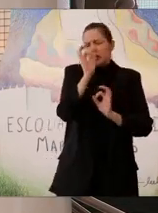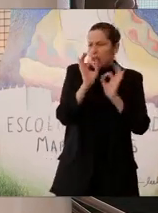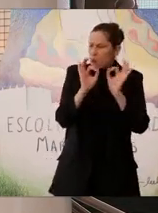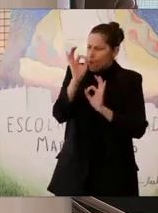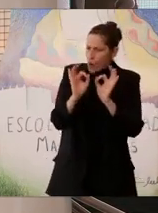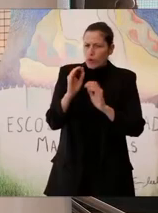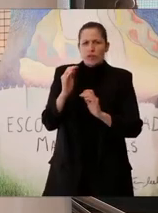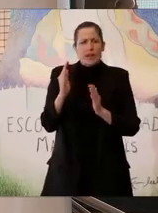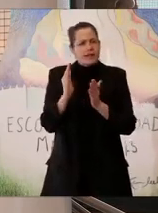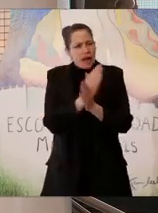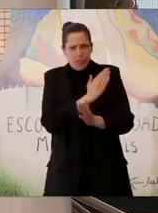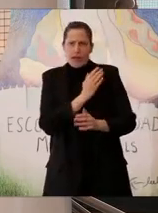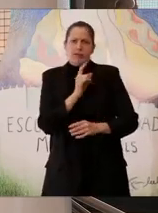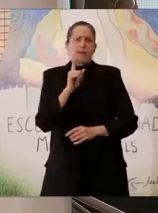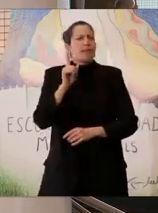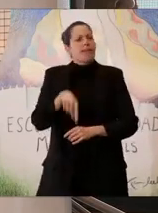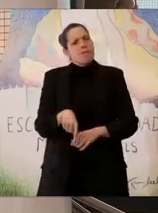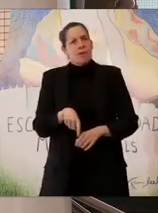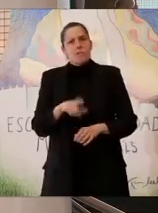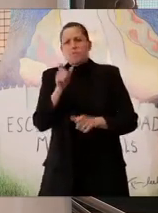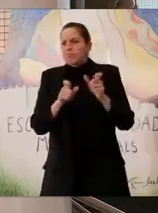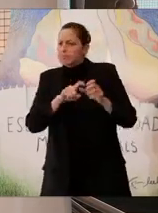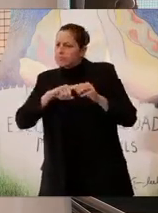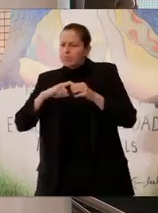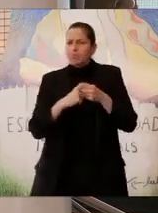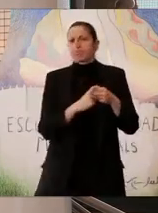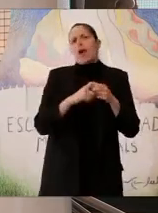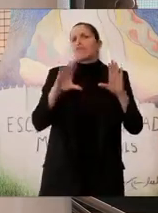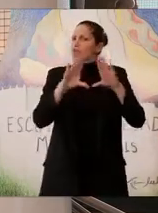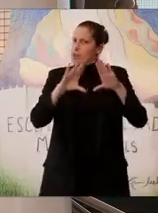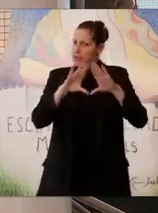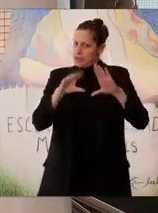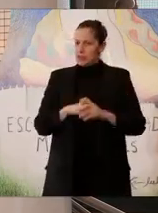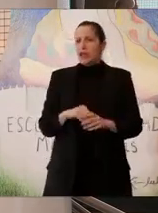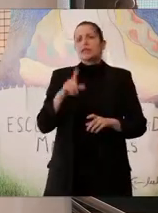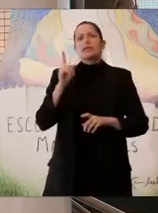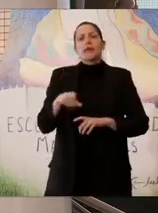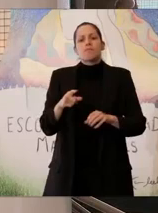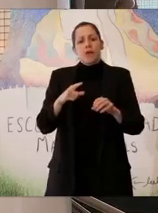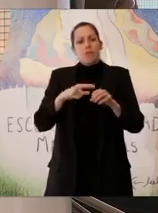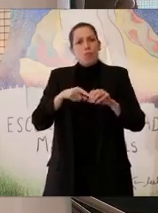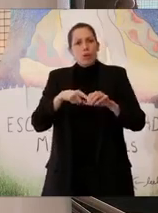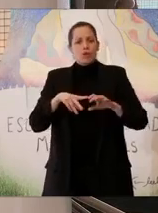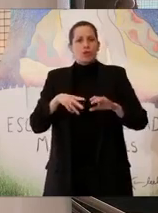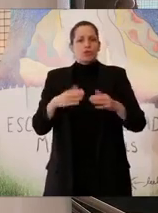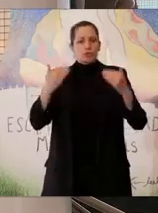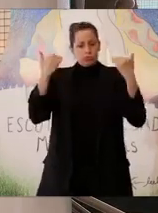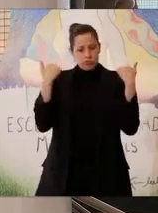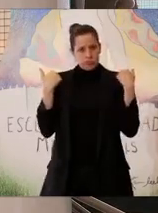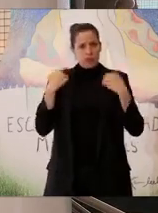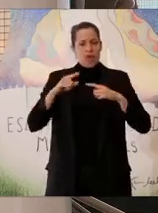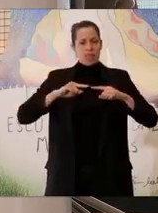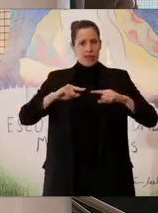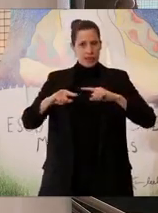esa perspectiva feminista. Y para eso también sería importante que todos los cargos directivos implicados en la formación, desde los